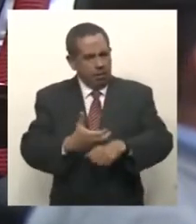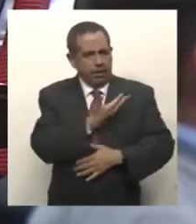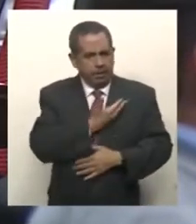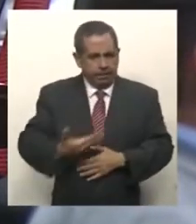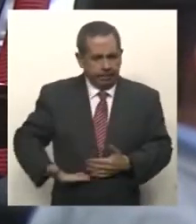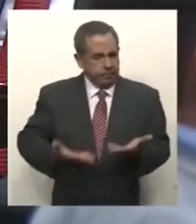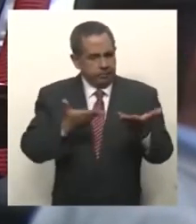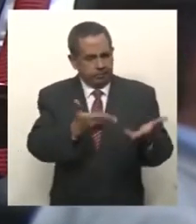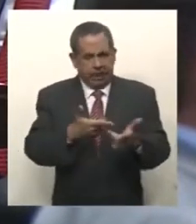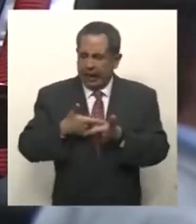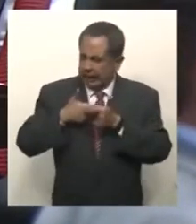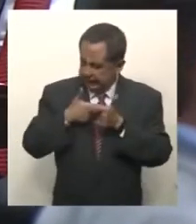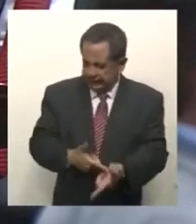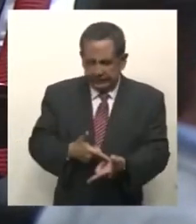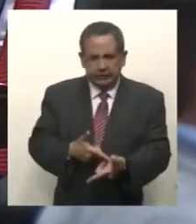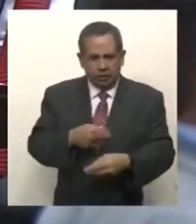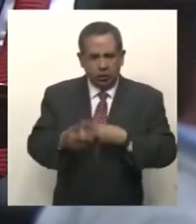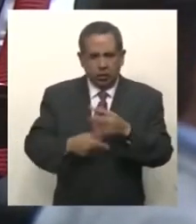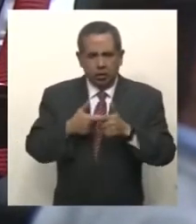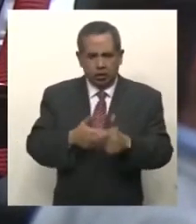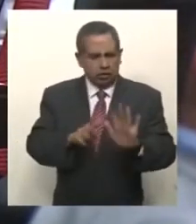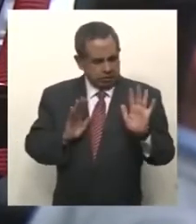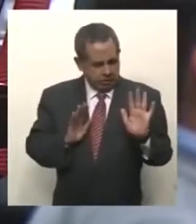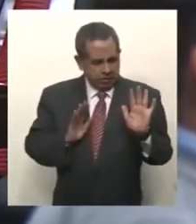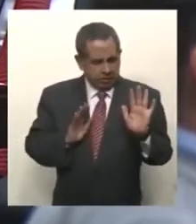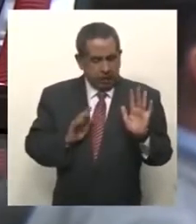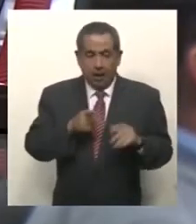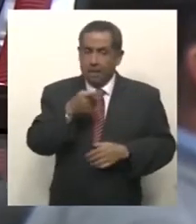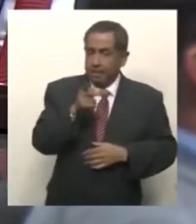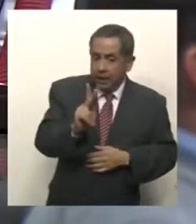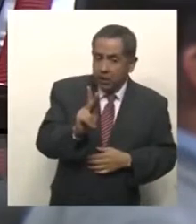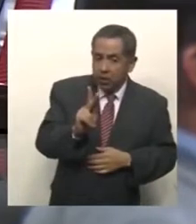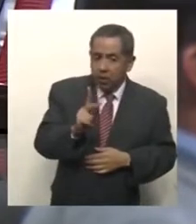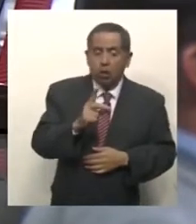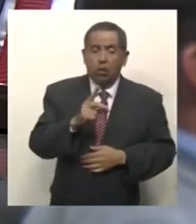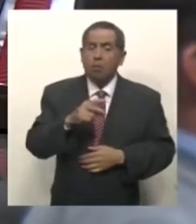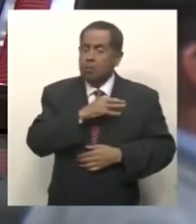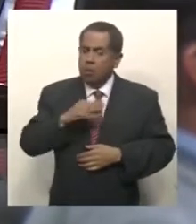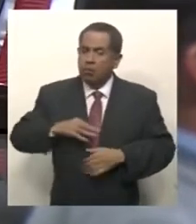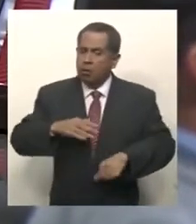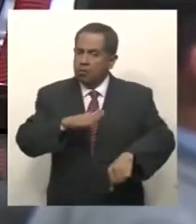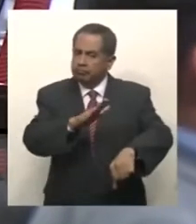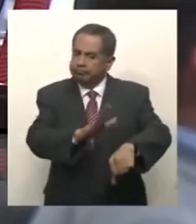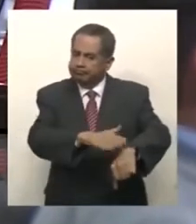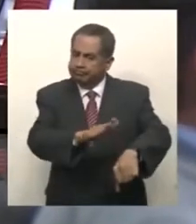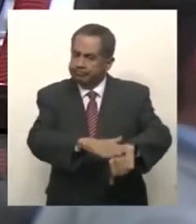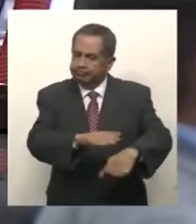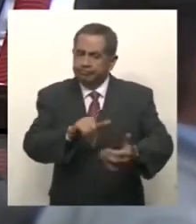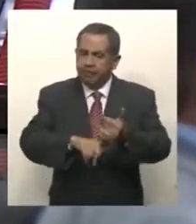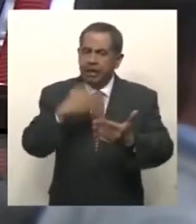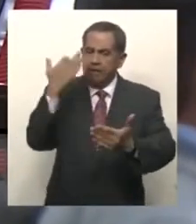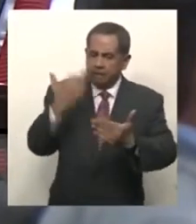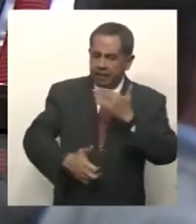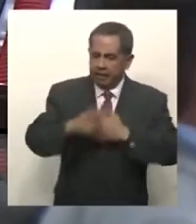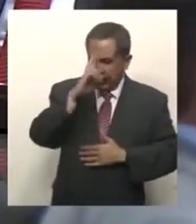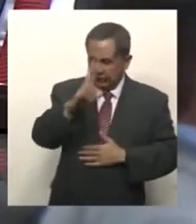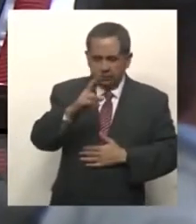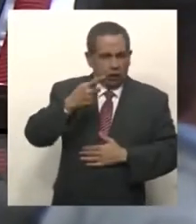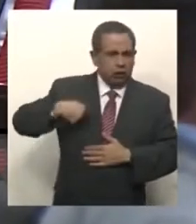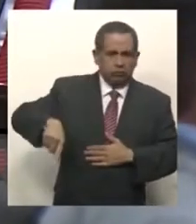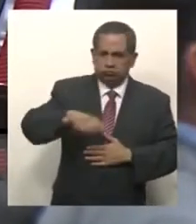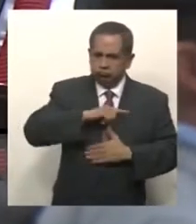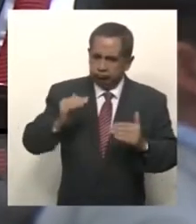presidente y así seguirá siendo. Eso no me exime de reclamar lo que considero una falta de respeto a